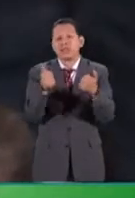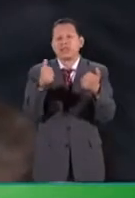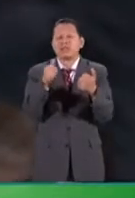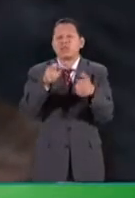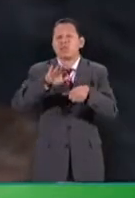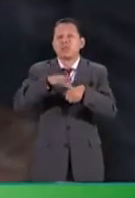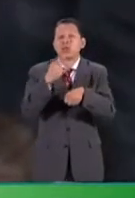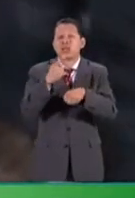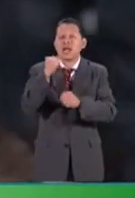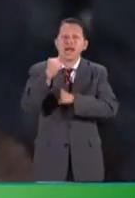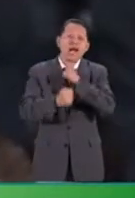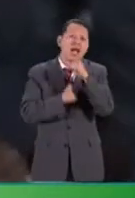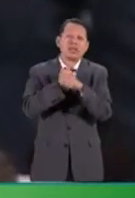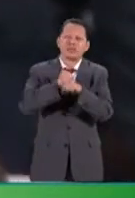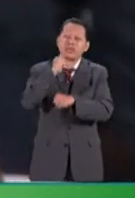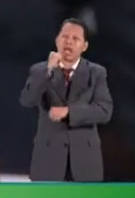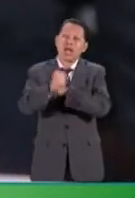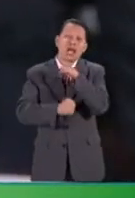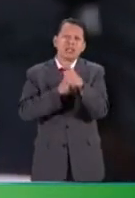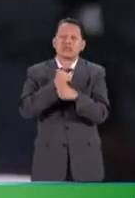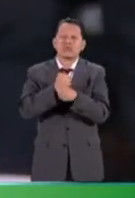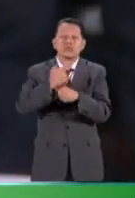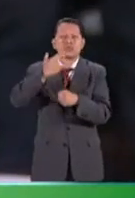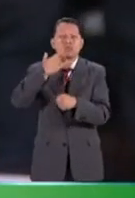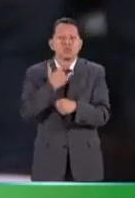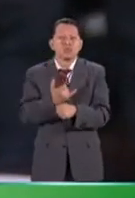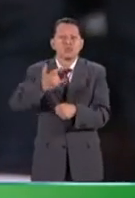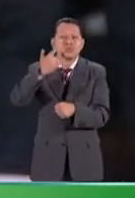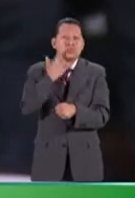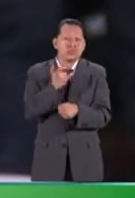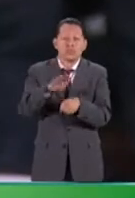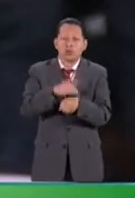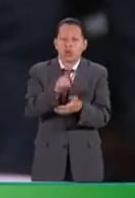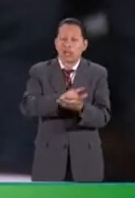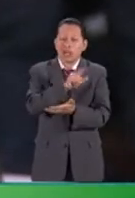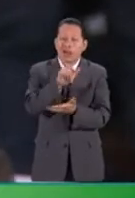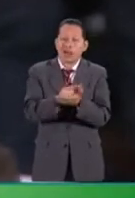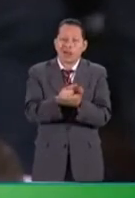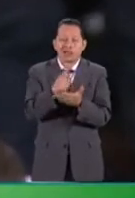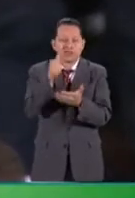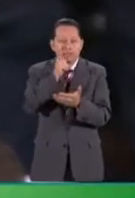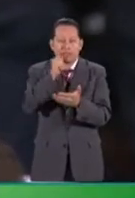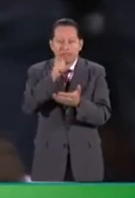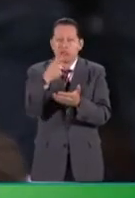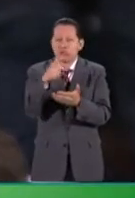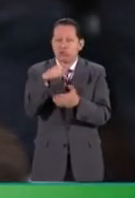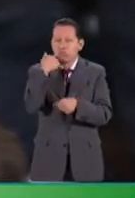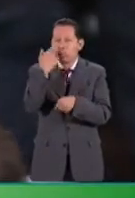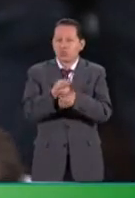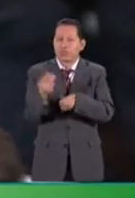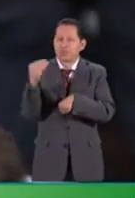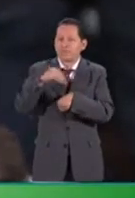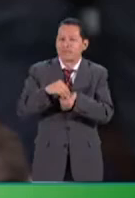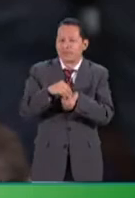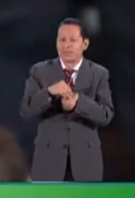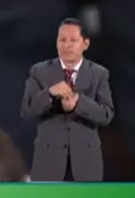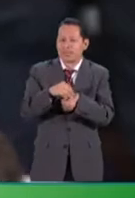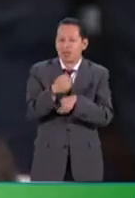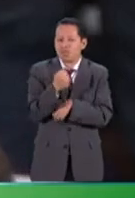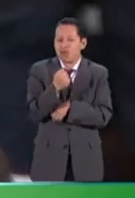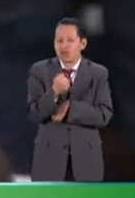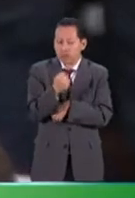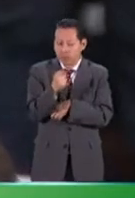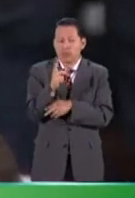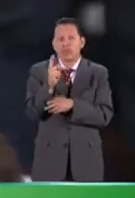años de lucha, lucha y represión de quienes distorsionaban la ley e imponían su voluntad e imponían